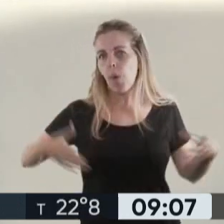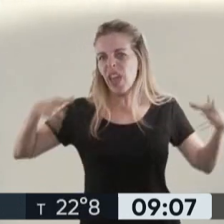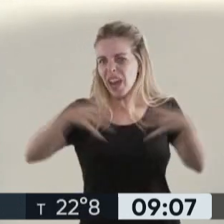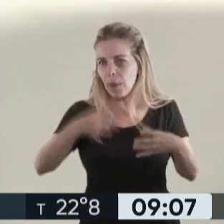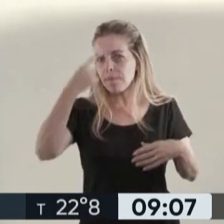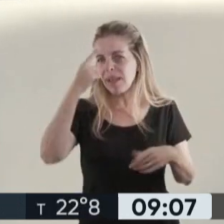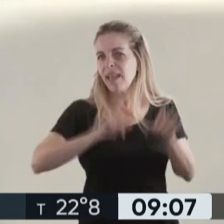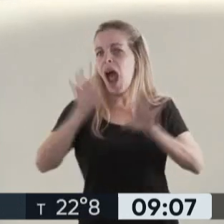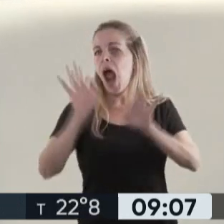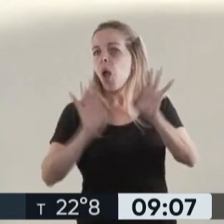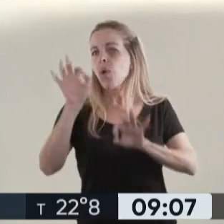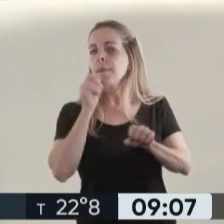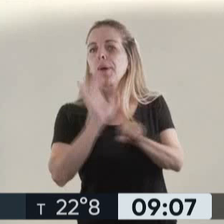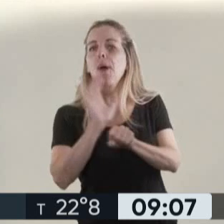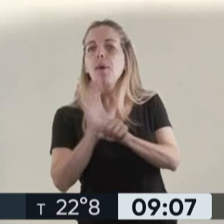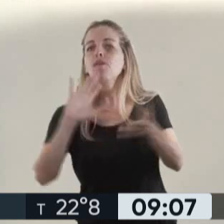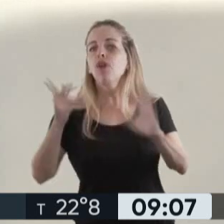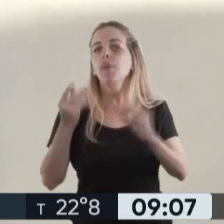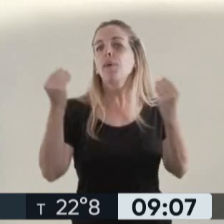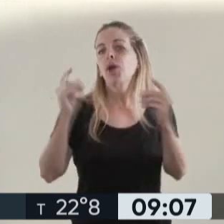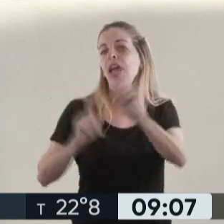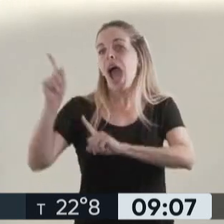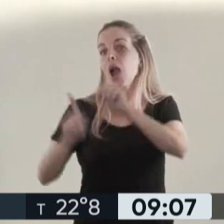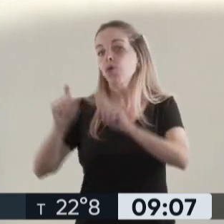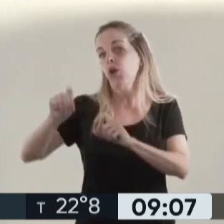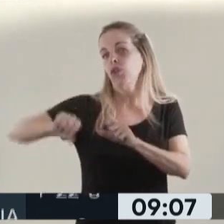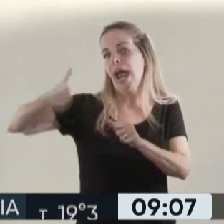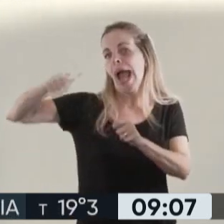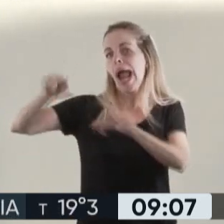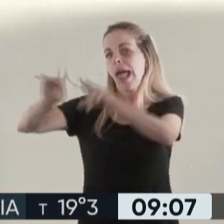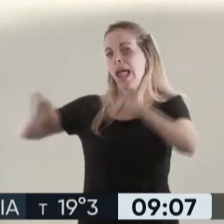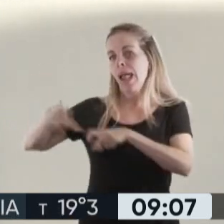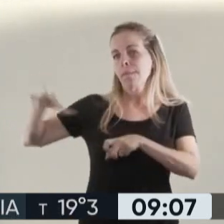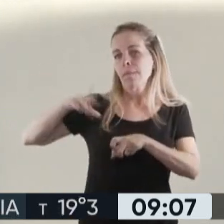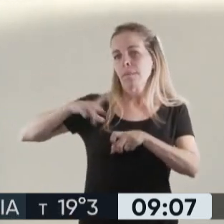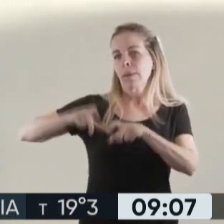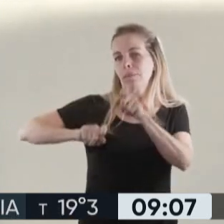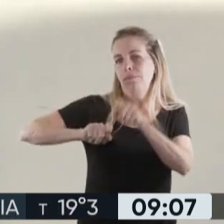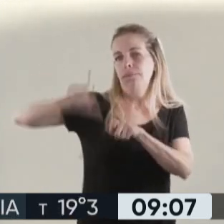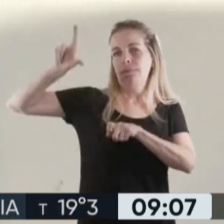alguna forma de equilibrio para que mientras unos ganen 20 mil millones de pesos, otros estén por debajo